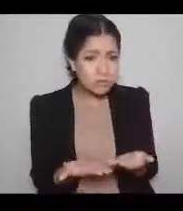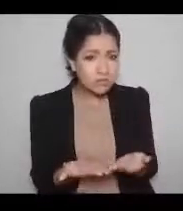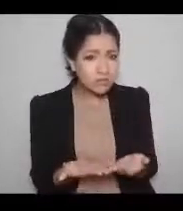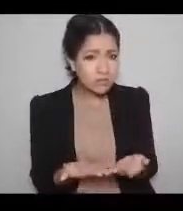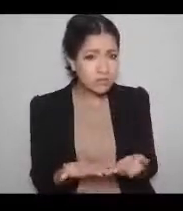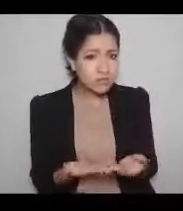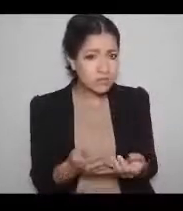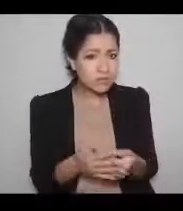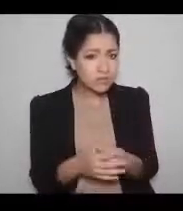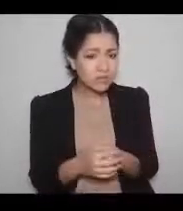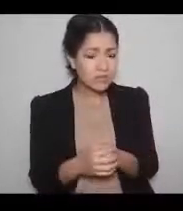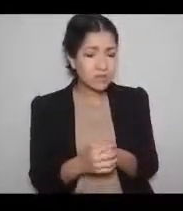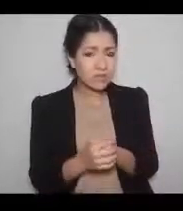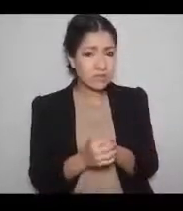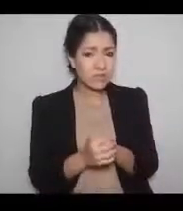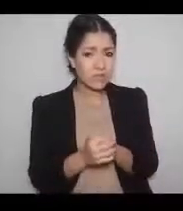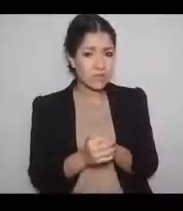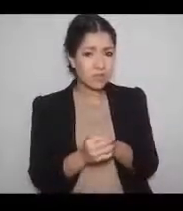¿Quieres saber más de tu madre?